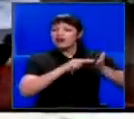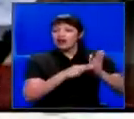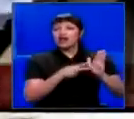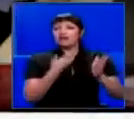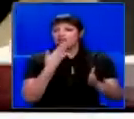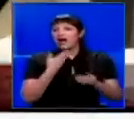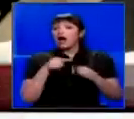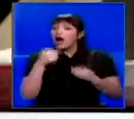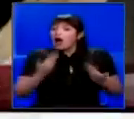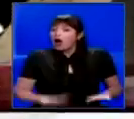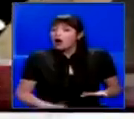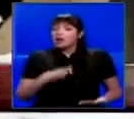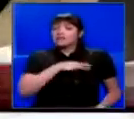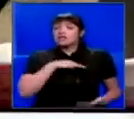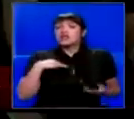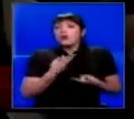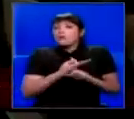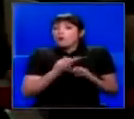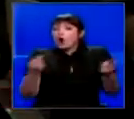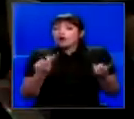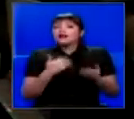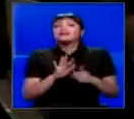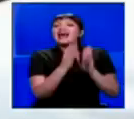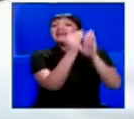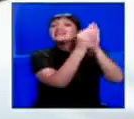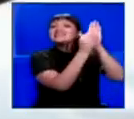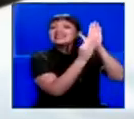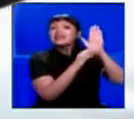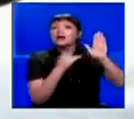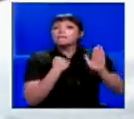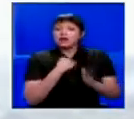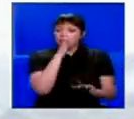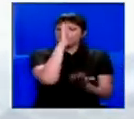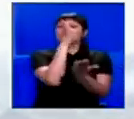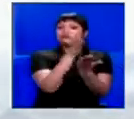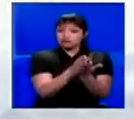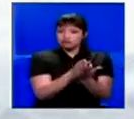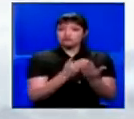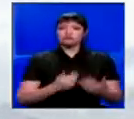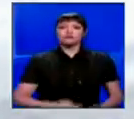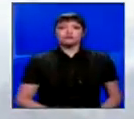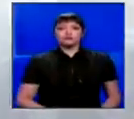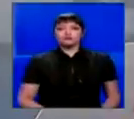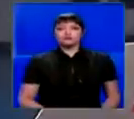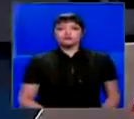momento, el Ministerio Público ya maneja los antecedentes para tomar cartas en el asunto.